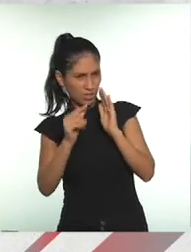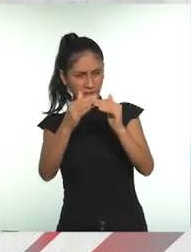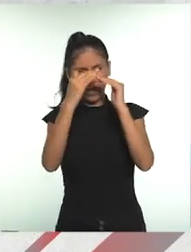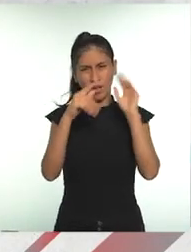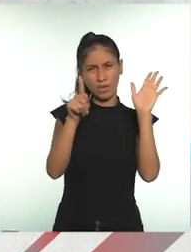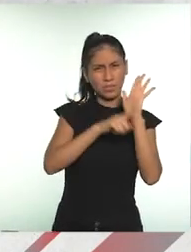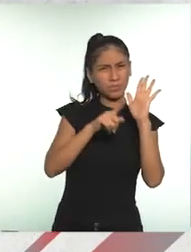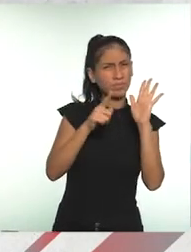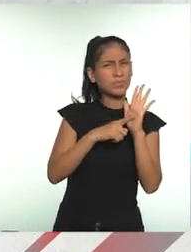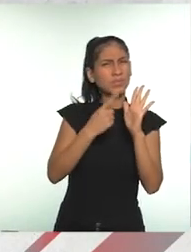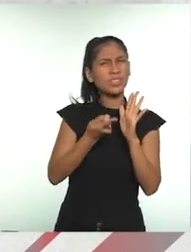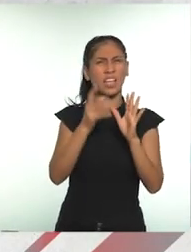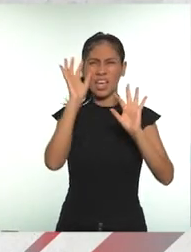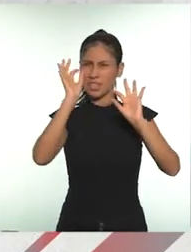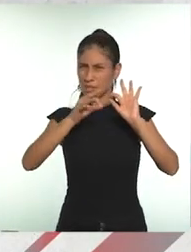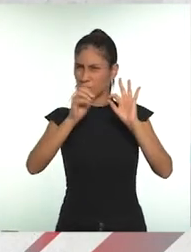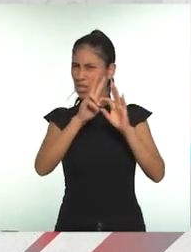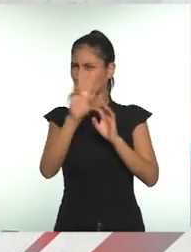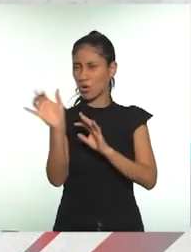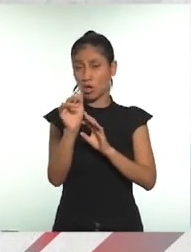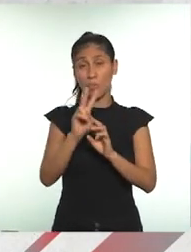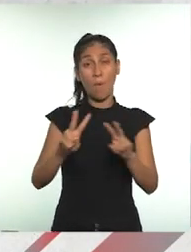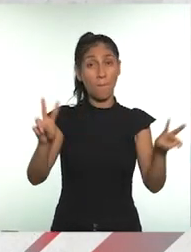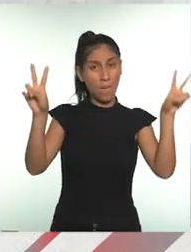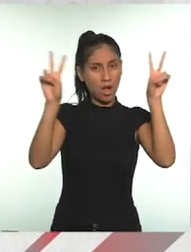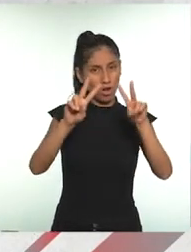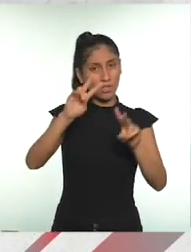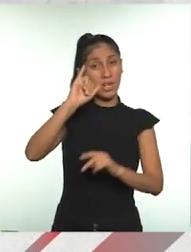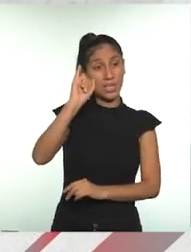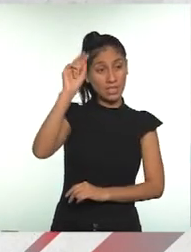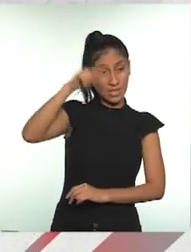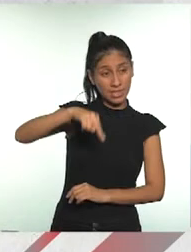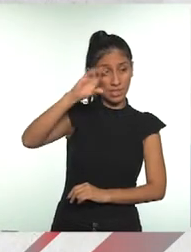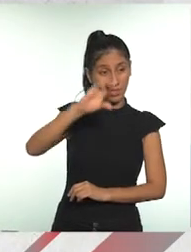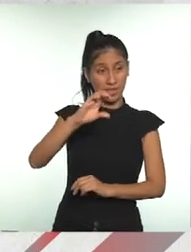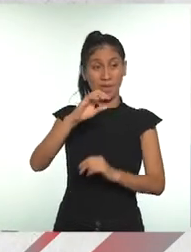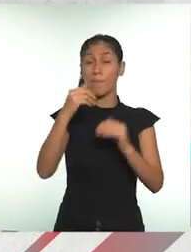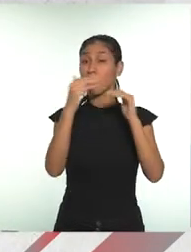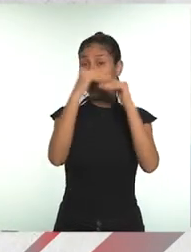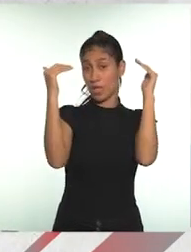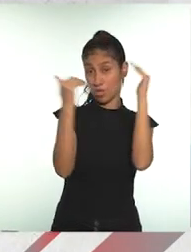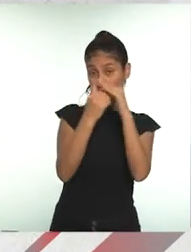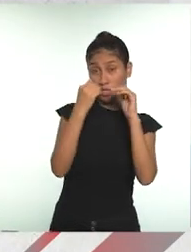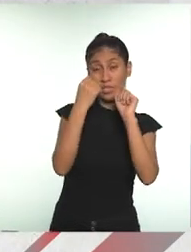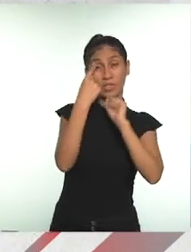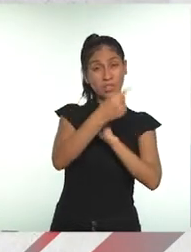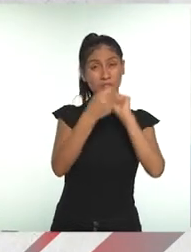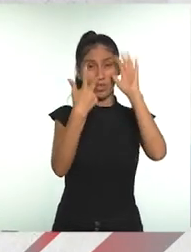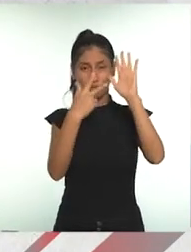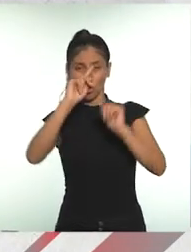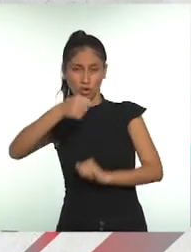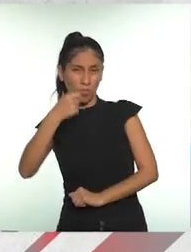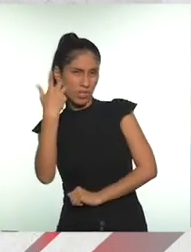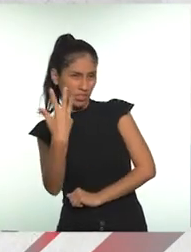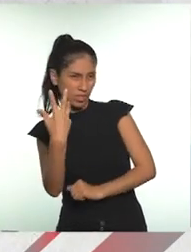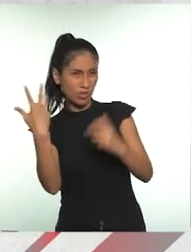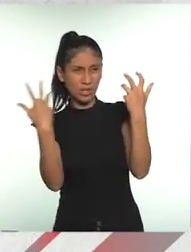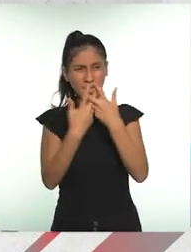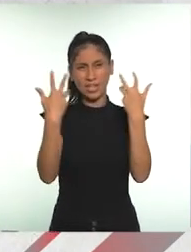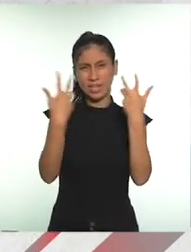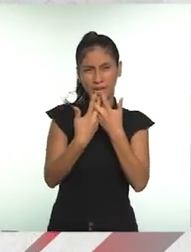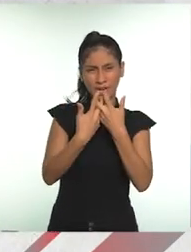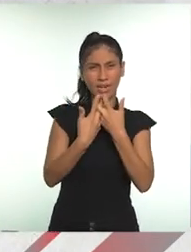ponderal, que se interpreta como valores del IMC menores que 18,5, le corresponde un